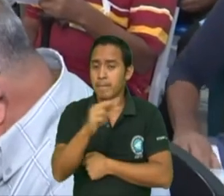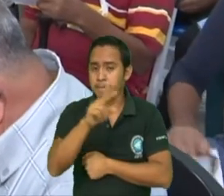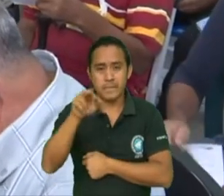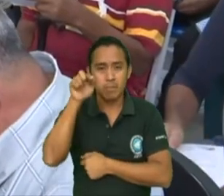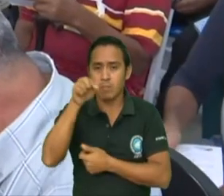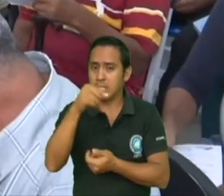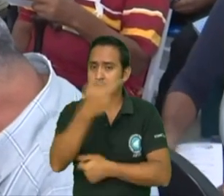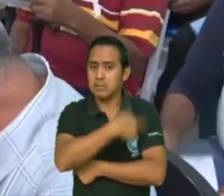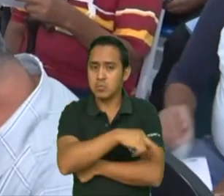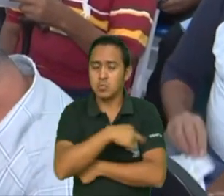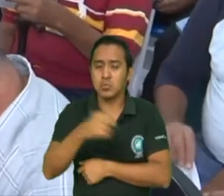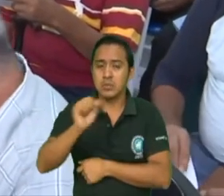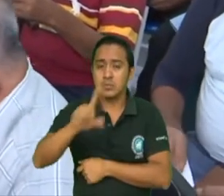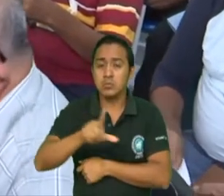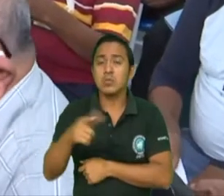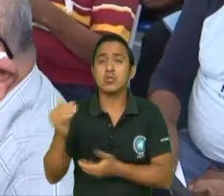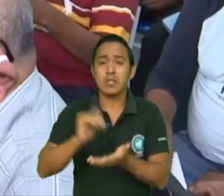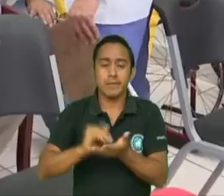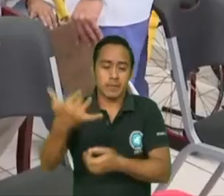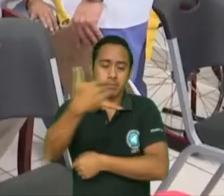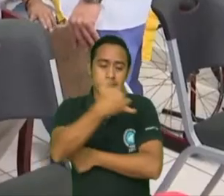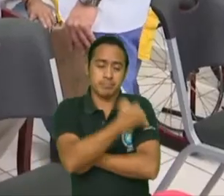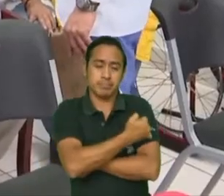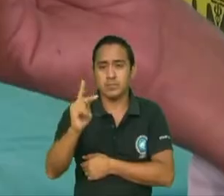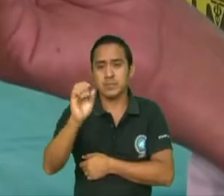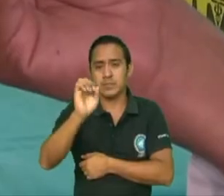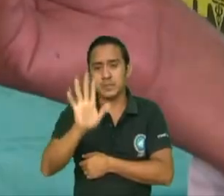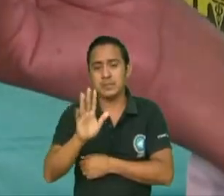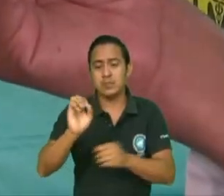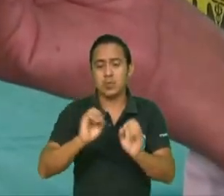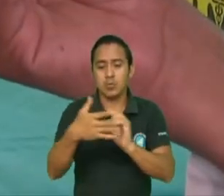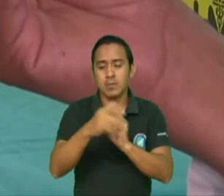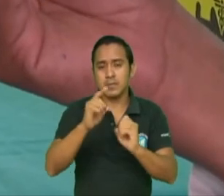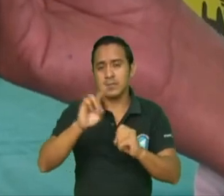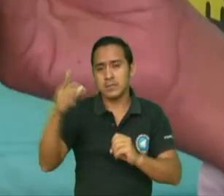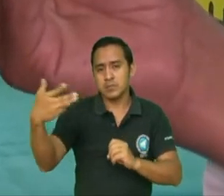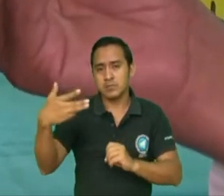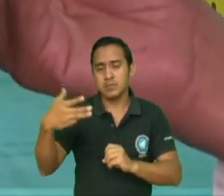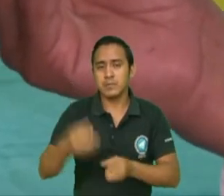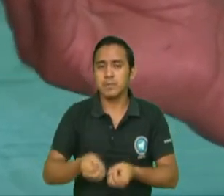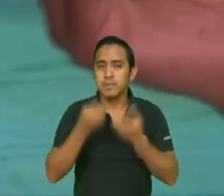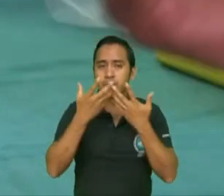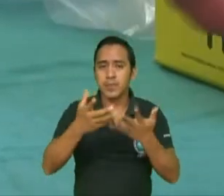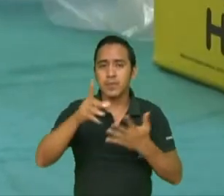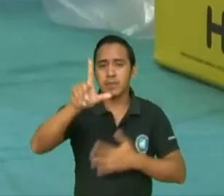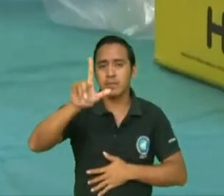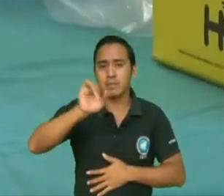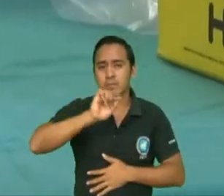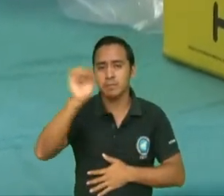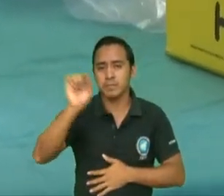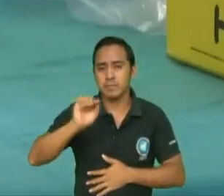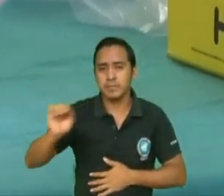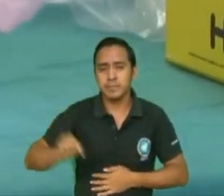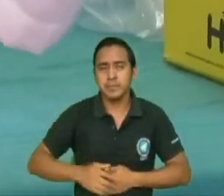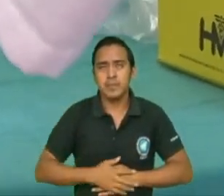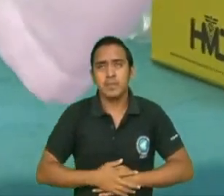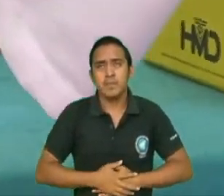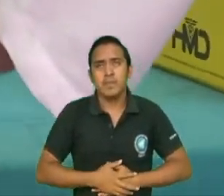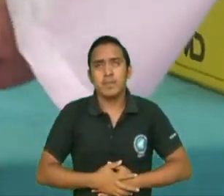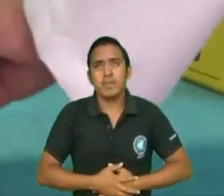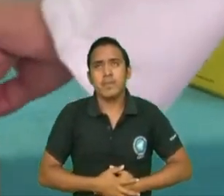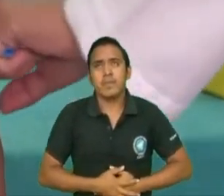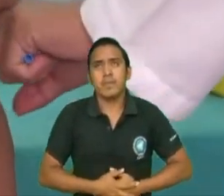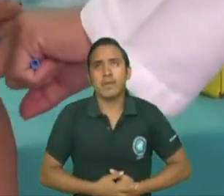prioritarios al estar en primera línea frente al coronavirus. El CCM insistió en que la vacunación debe ser voluntaria y